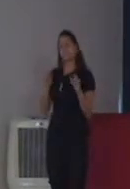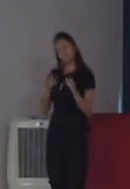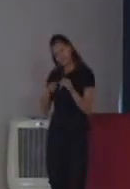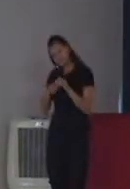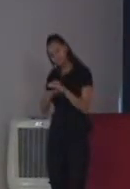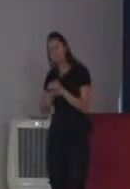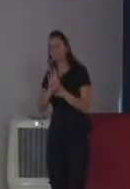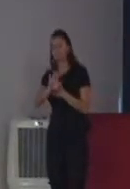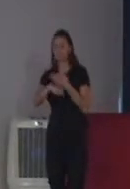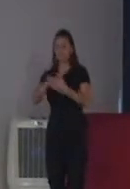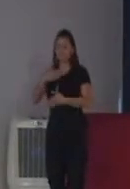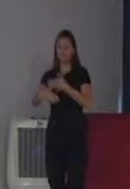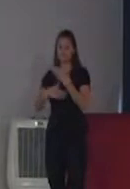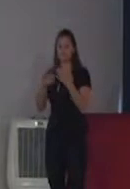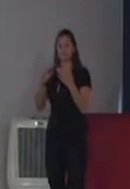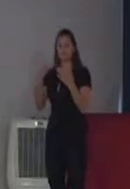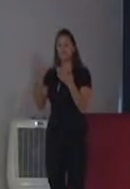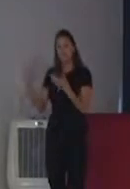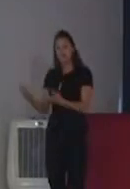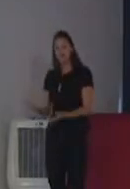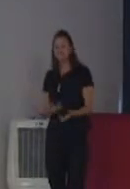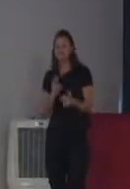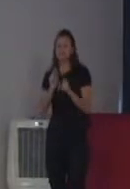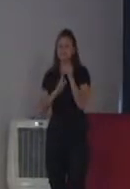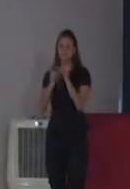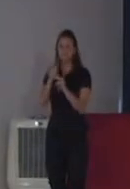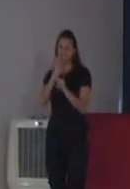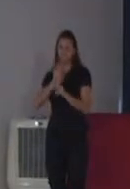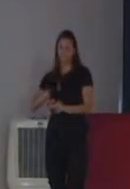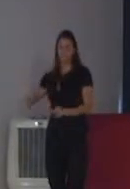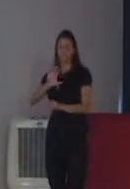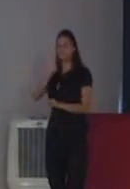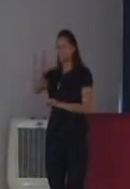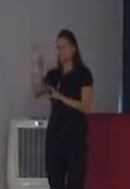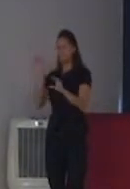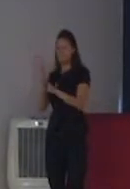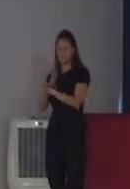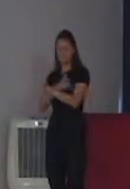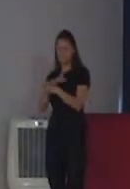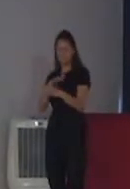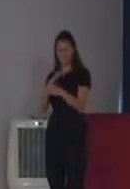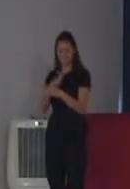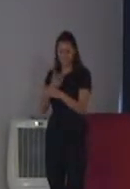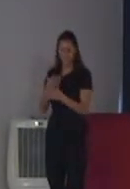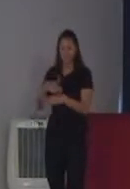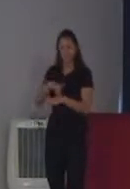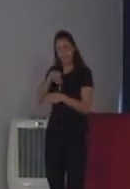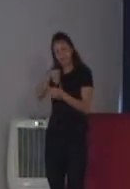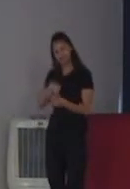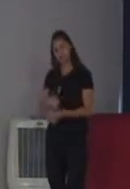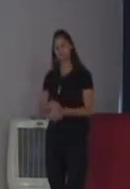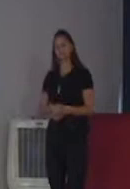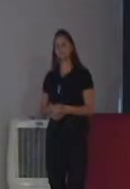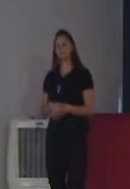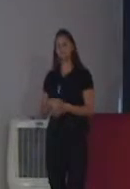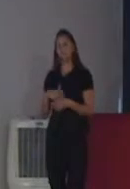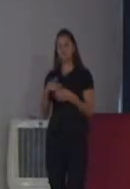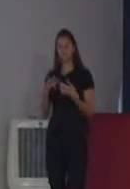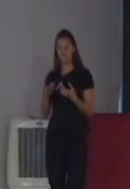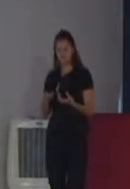en ese proceso de reconstrucción nacional de los países en conflicto, pues se idearon,